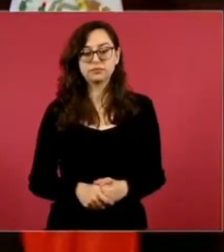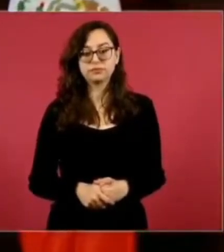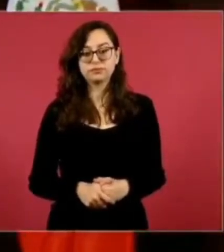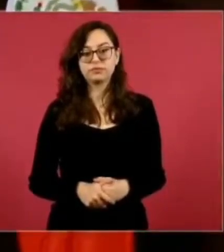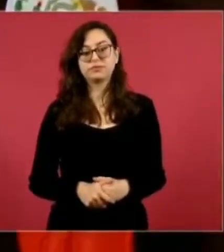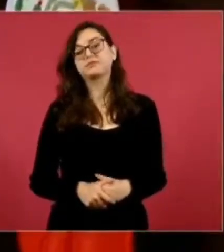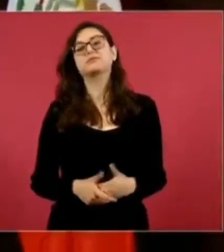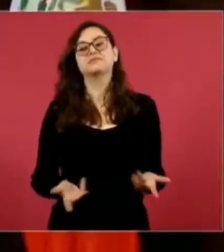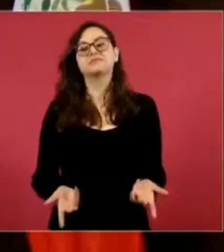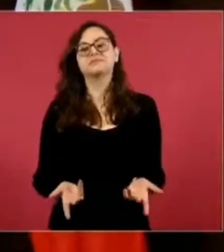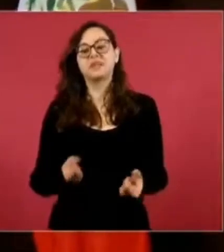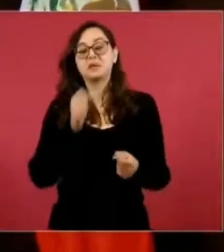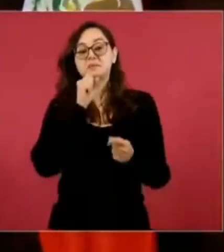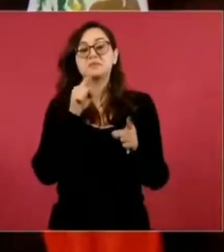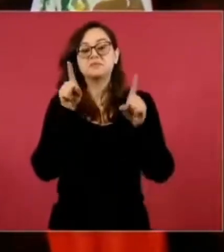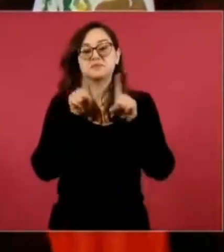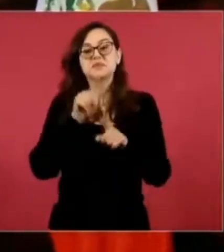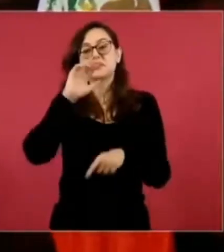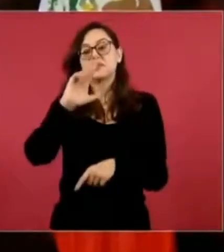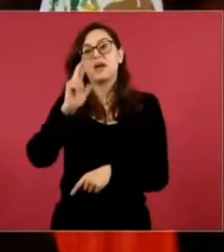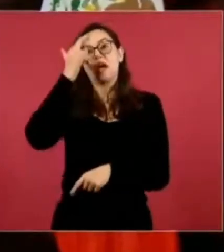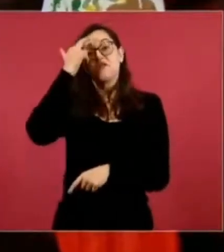Cantinflas,